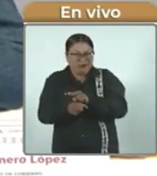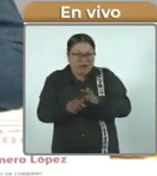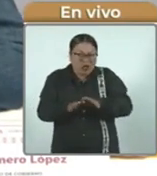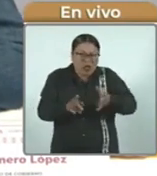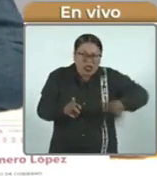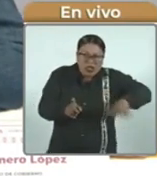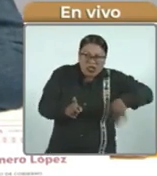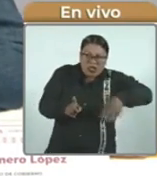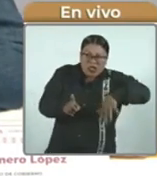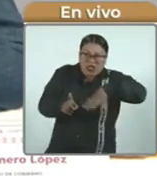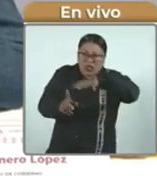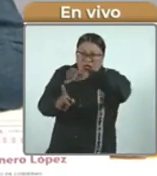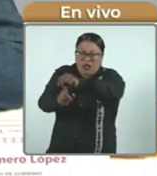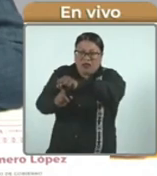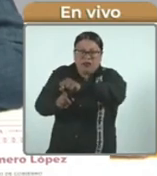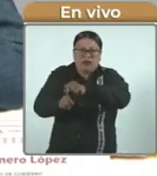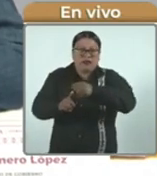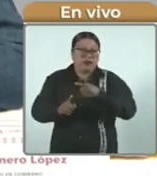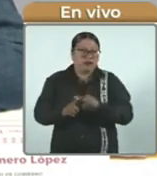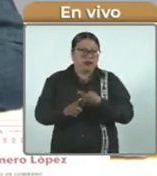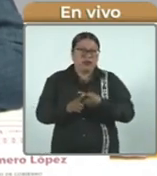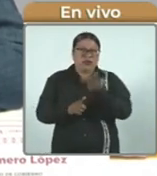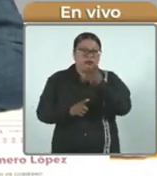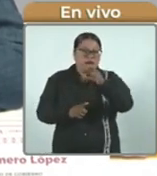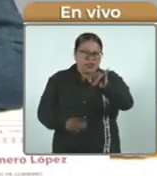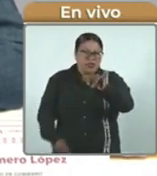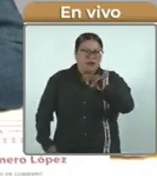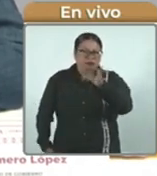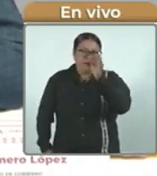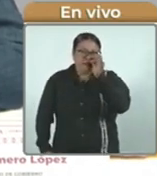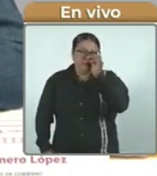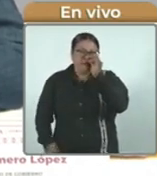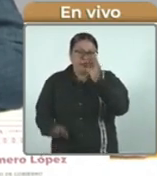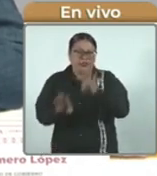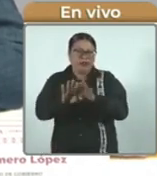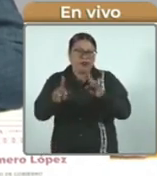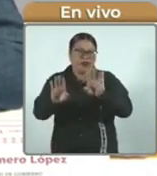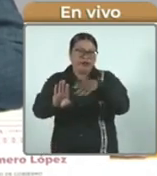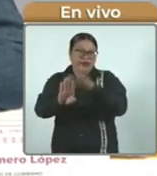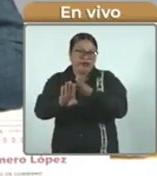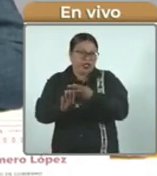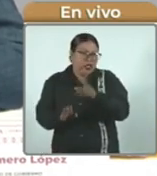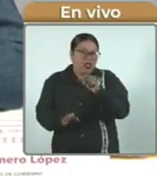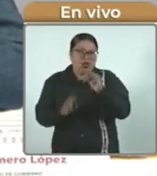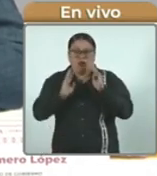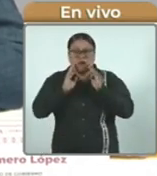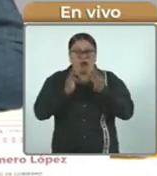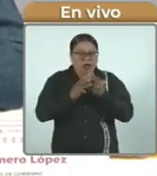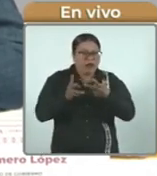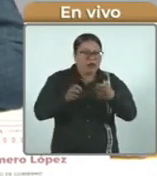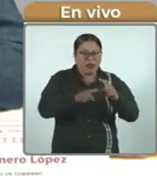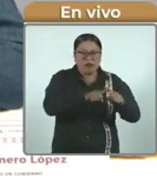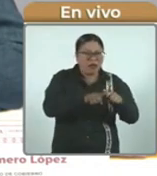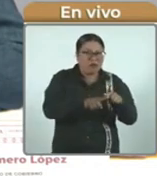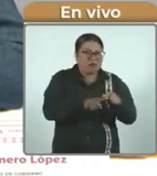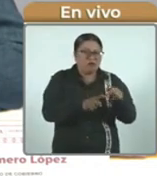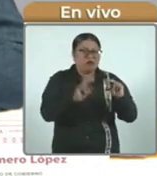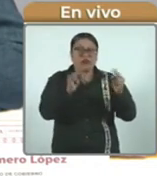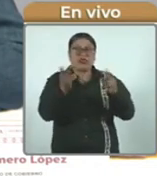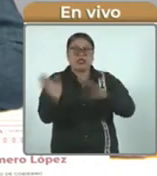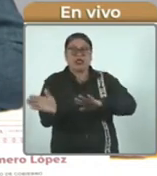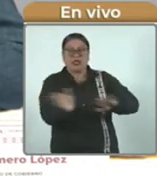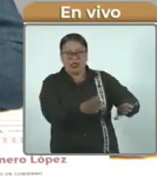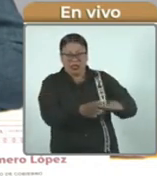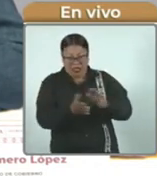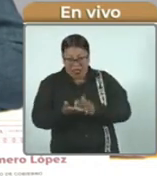persiguiendo a los opositores del régimen priista, ¿no? Y no a la delincuencia. Hoy lo que se